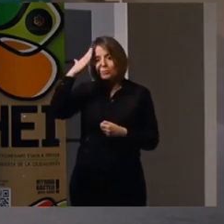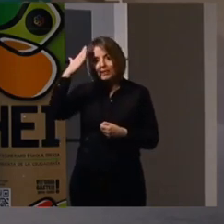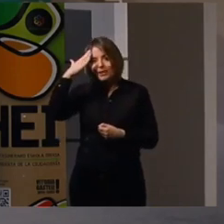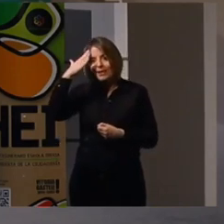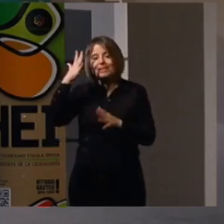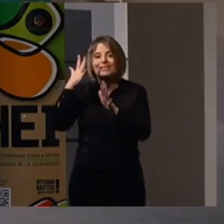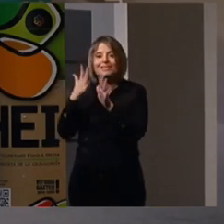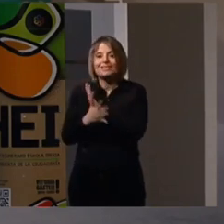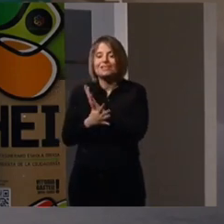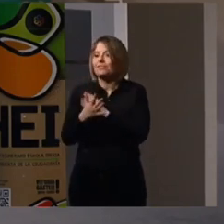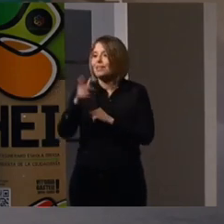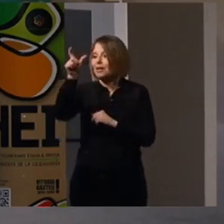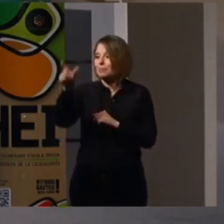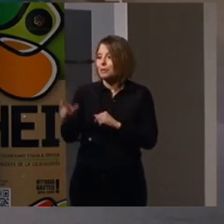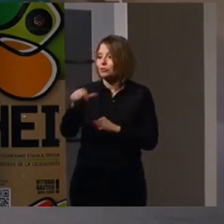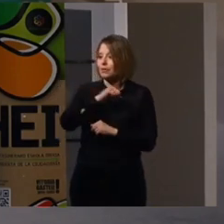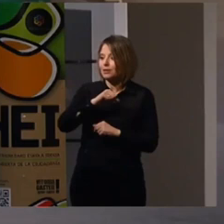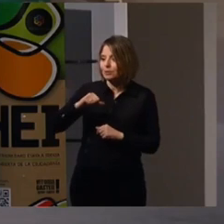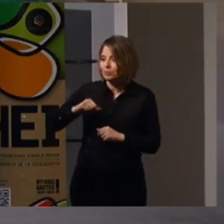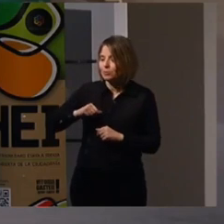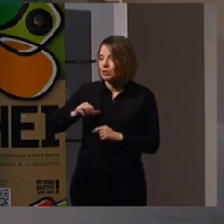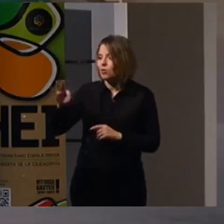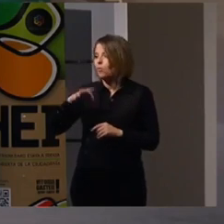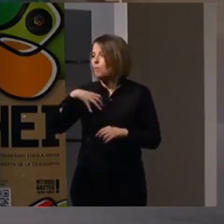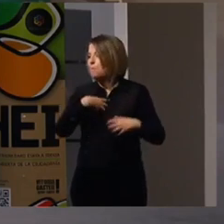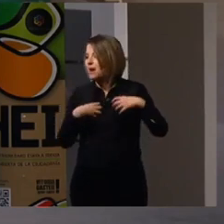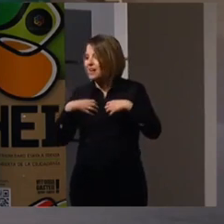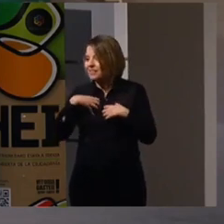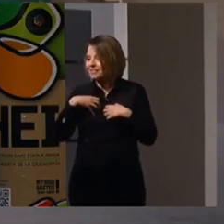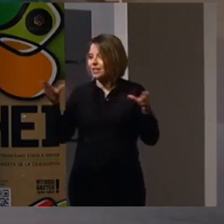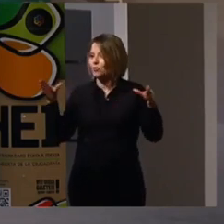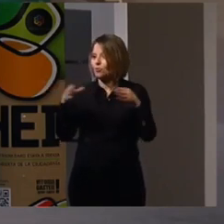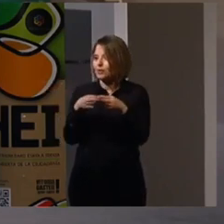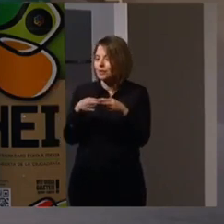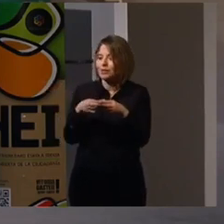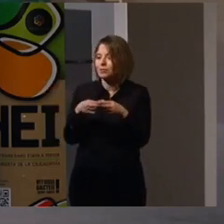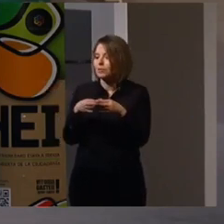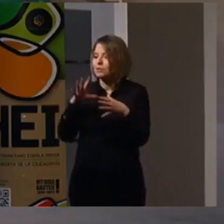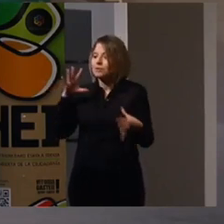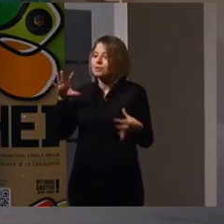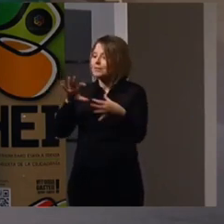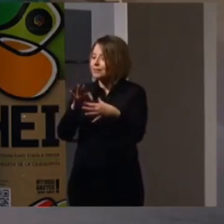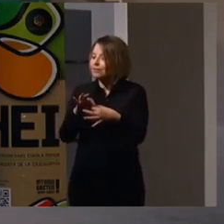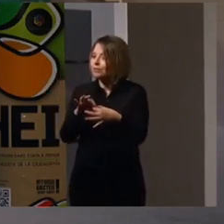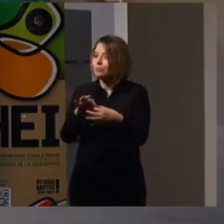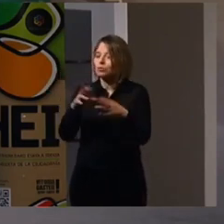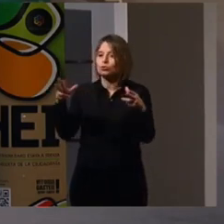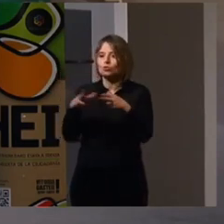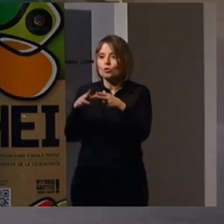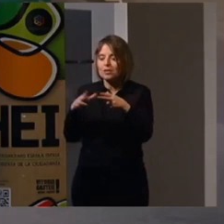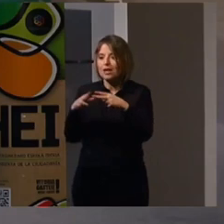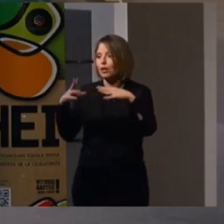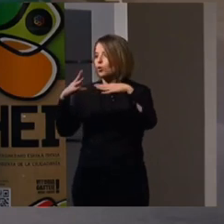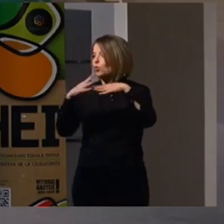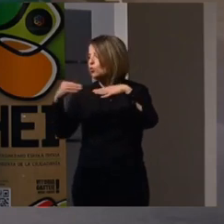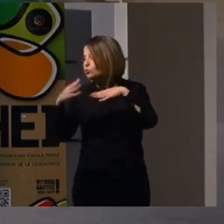verlo como algo de una persona individual, sino como un malestar pues colectivo, con cosas que tienen que ver efectivamente con la sociedad, con el